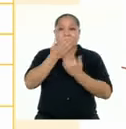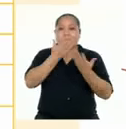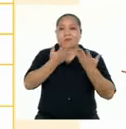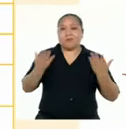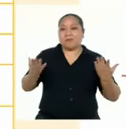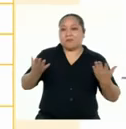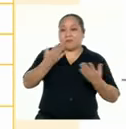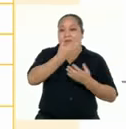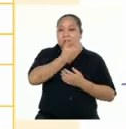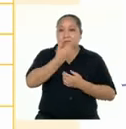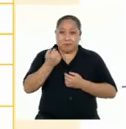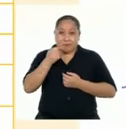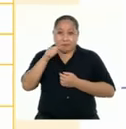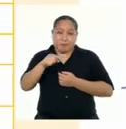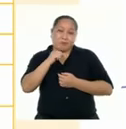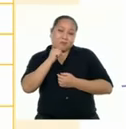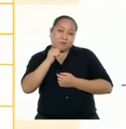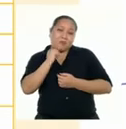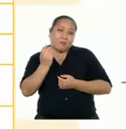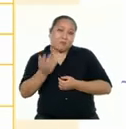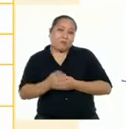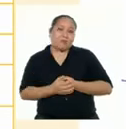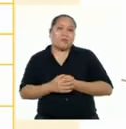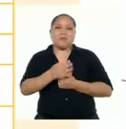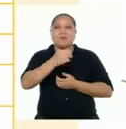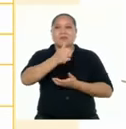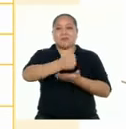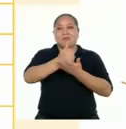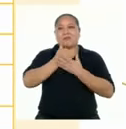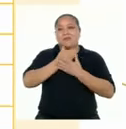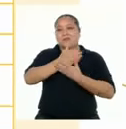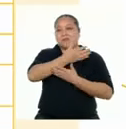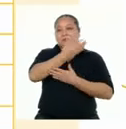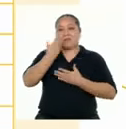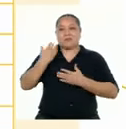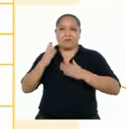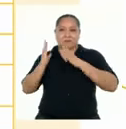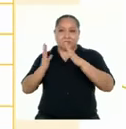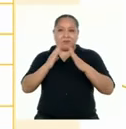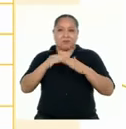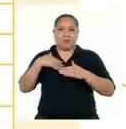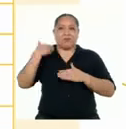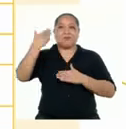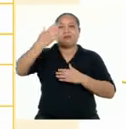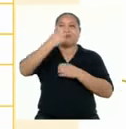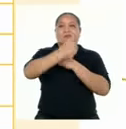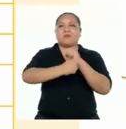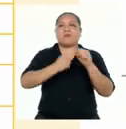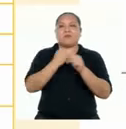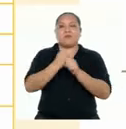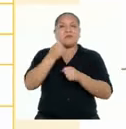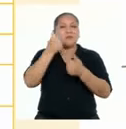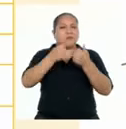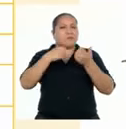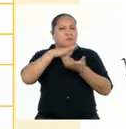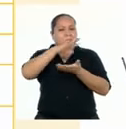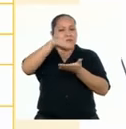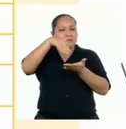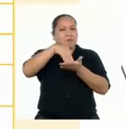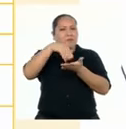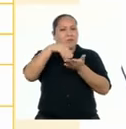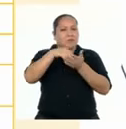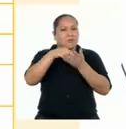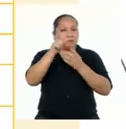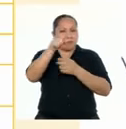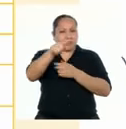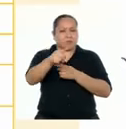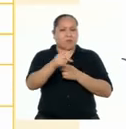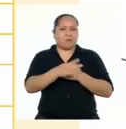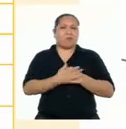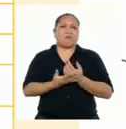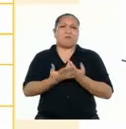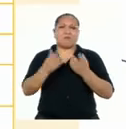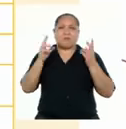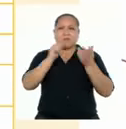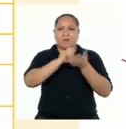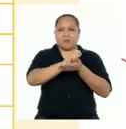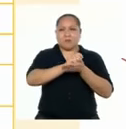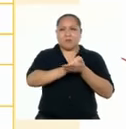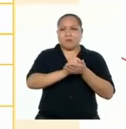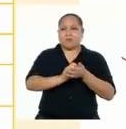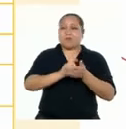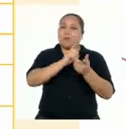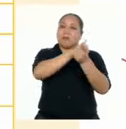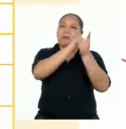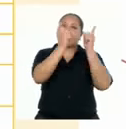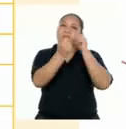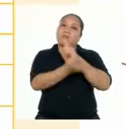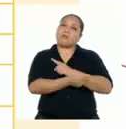estar mejor preparadas y preparados para el próximo año. ¿Y cuál será el eje central de tu crónica? Los cambios surgidos durante